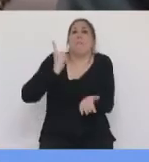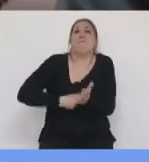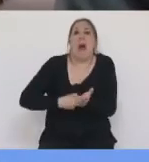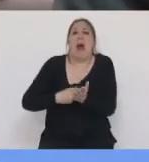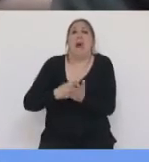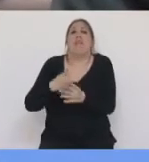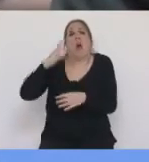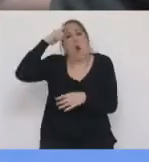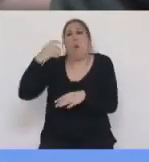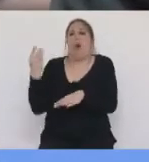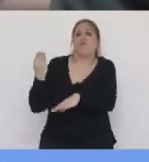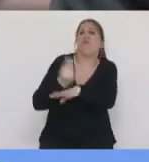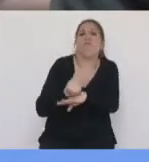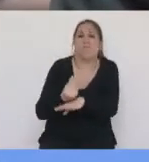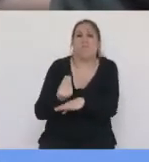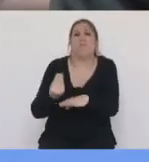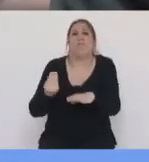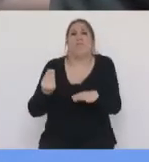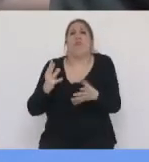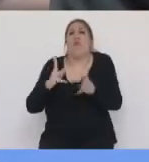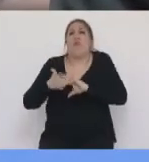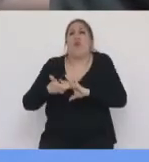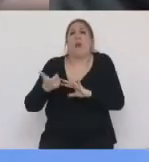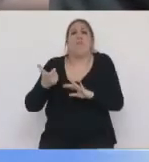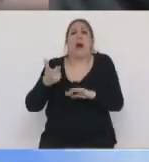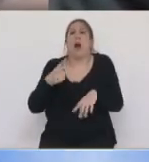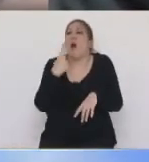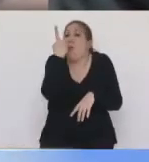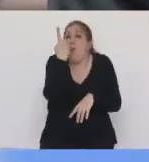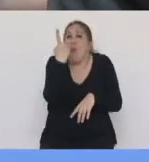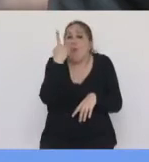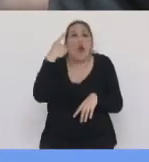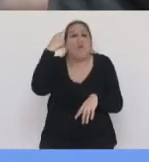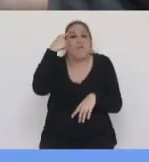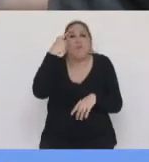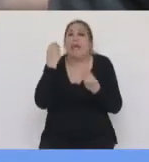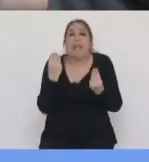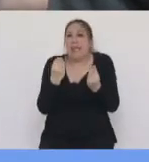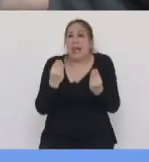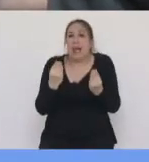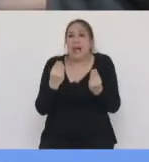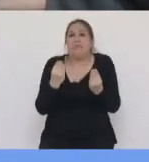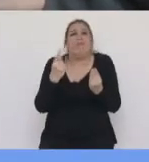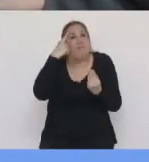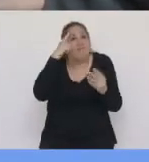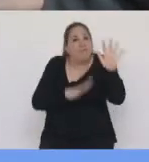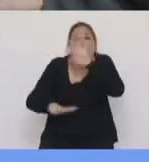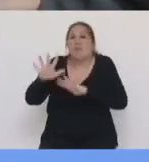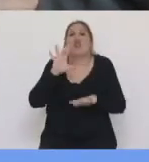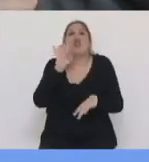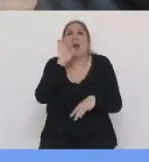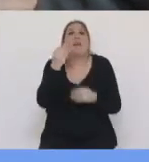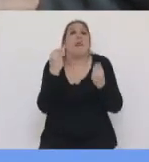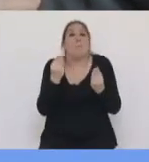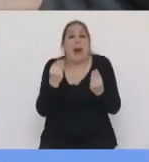nacionales tiene una sola causa está pensada y diseñada para tratar y